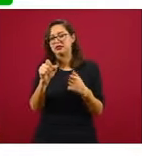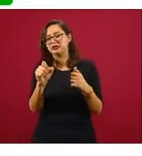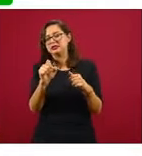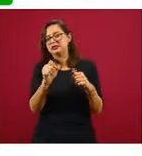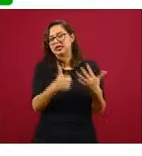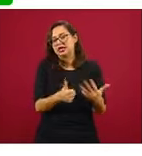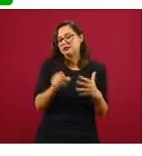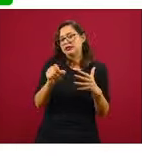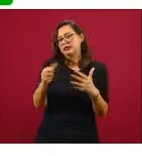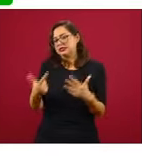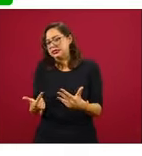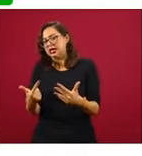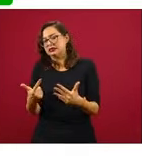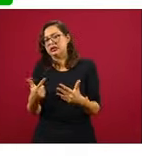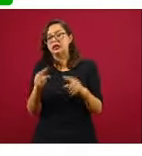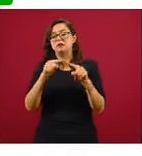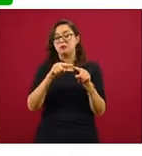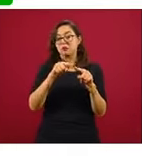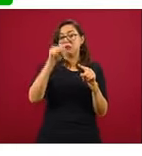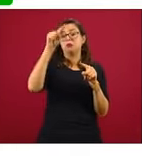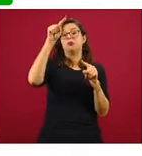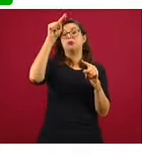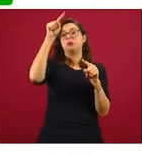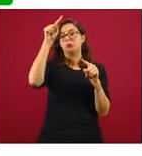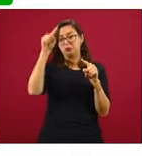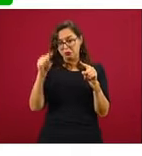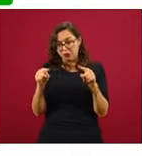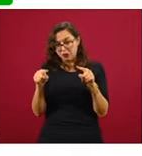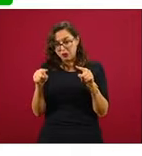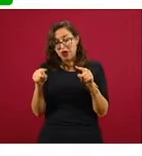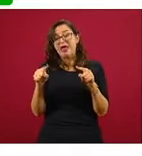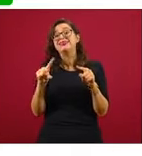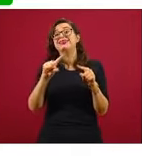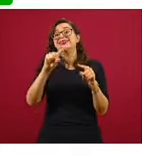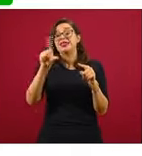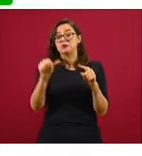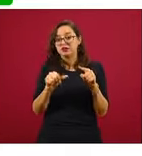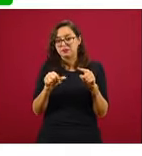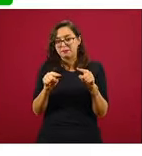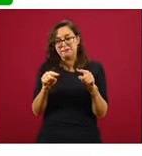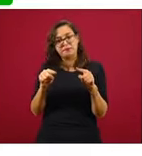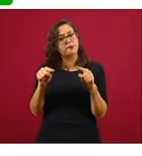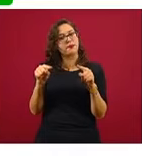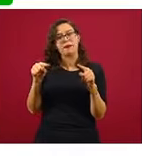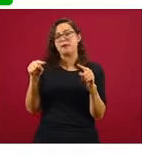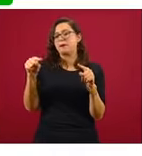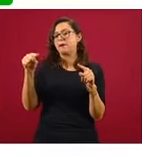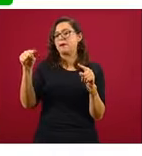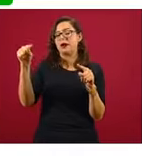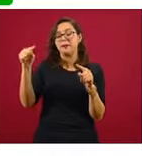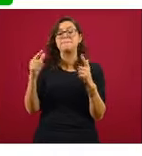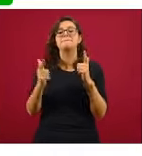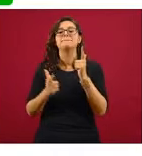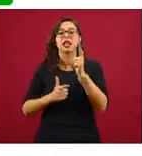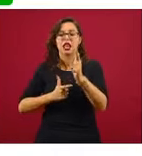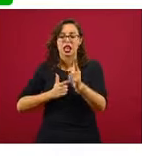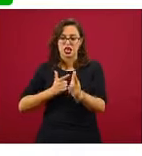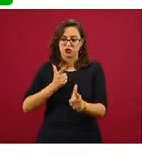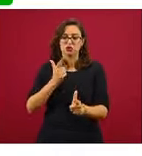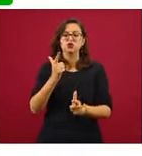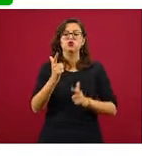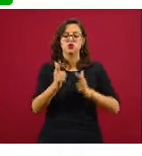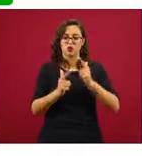pequeño decremento, pero luego la tendencia nuevamente vuelve a subir. Si bien es cierto, hay una